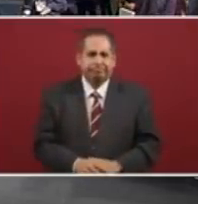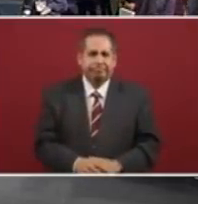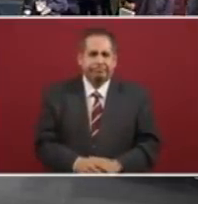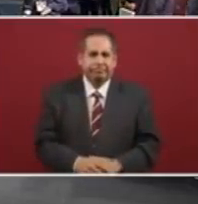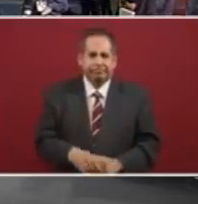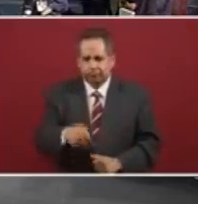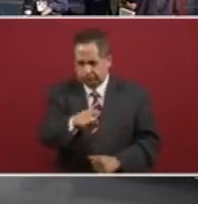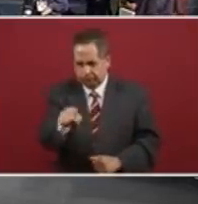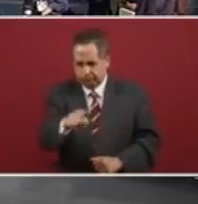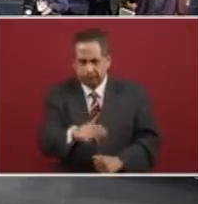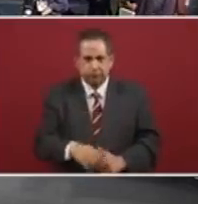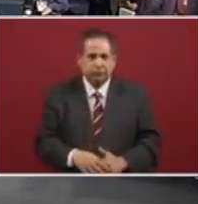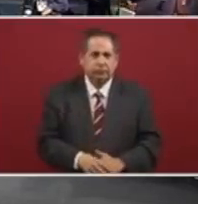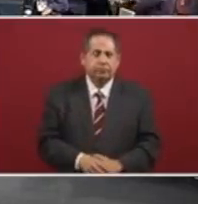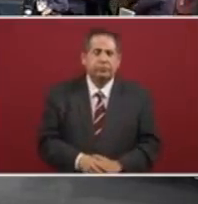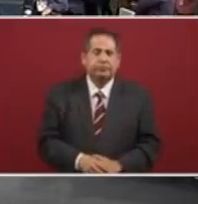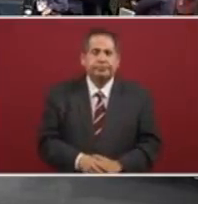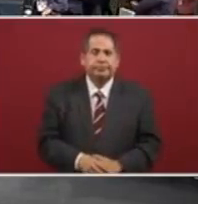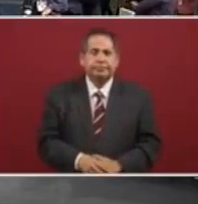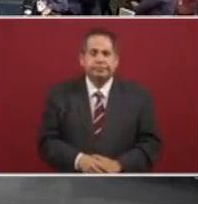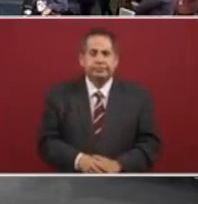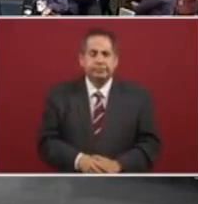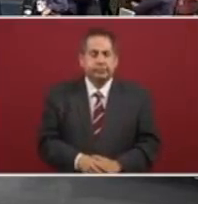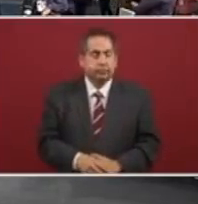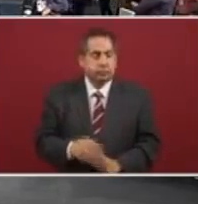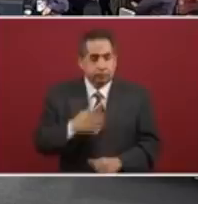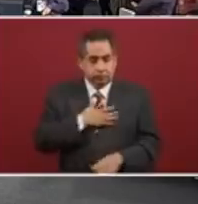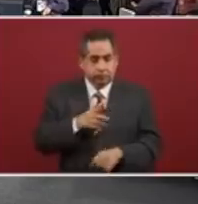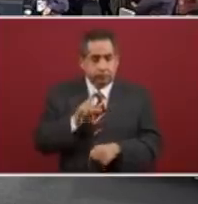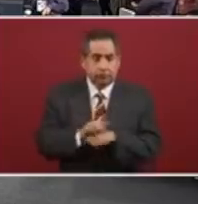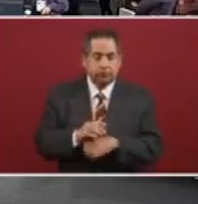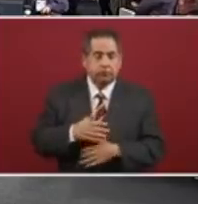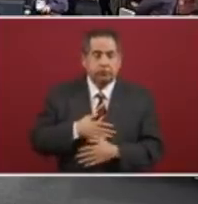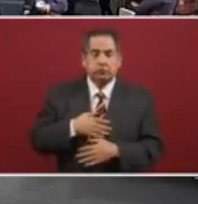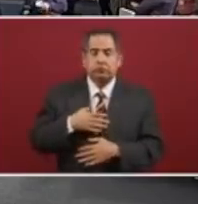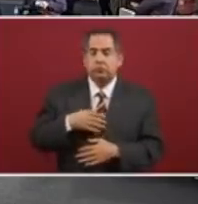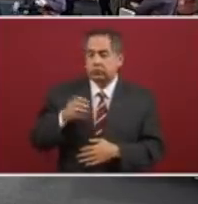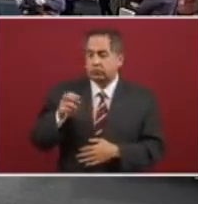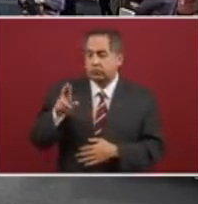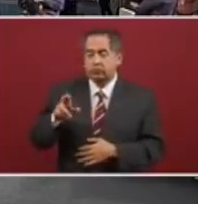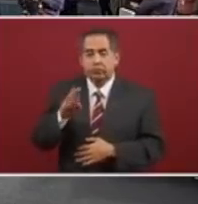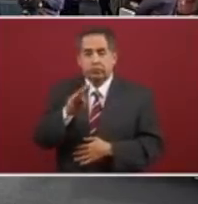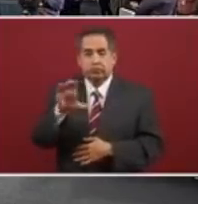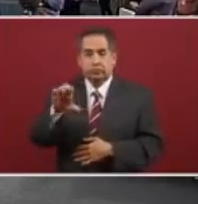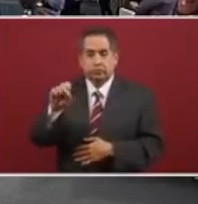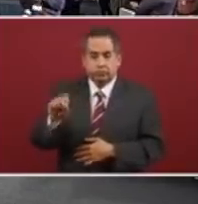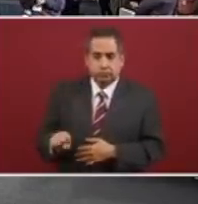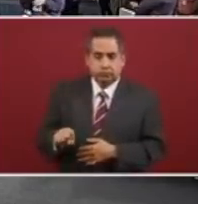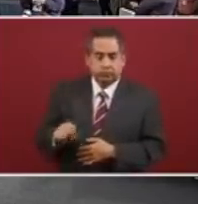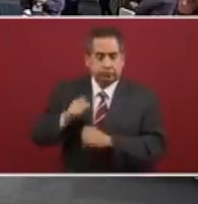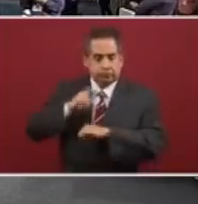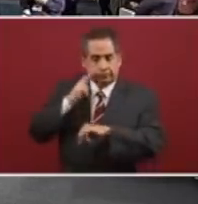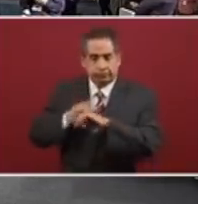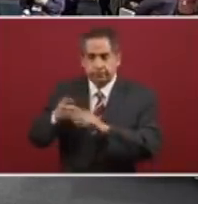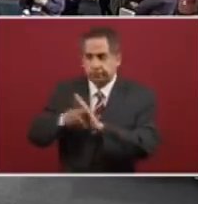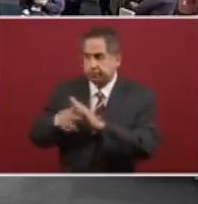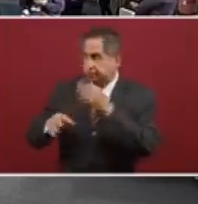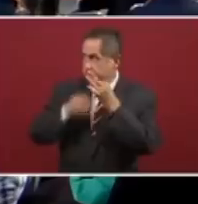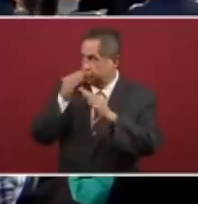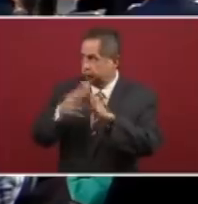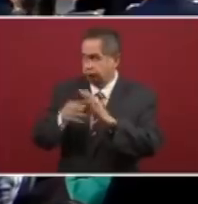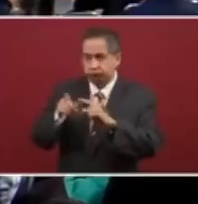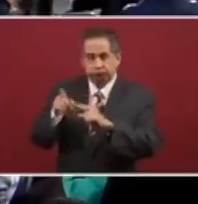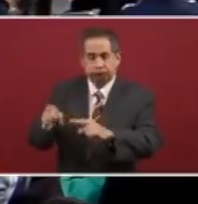ustedes muy buenos días mi nombre es cool embargo desde baja california sur corresponsal de ella de medios electrónicos